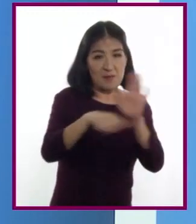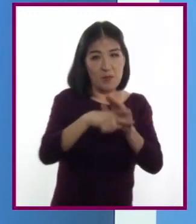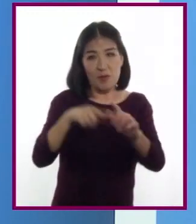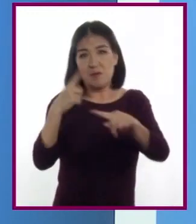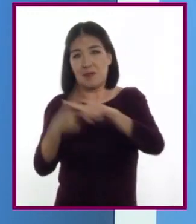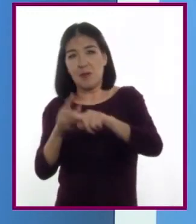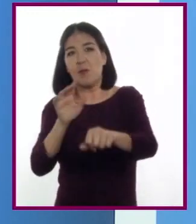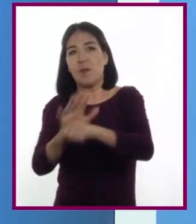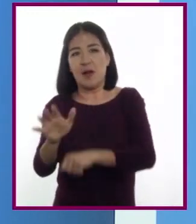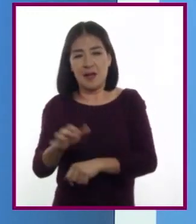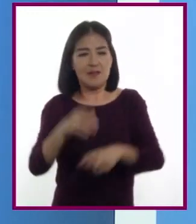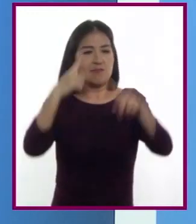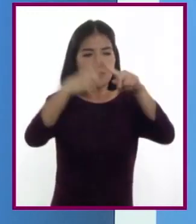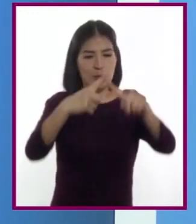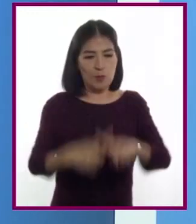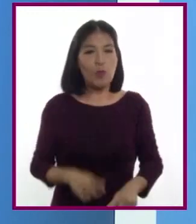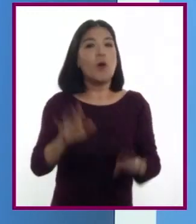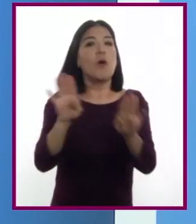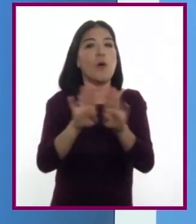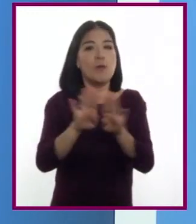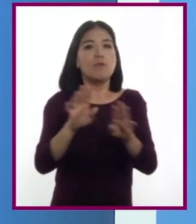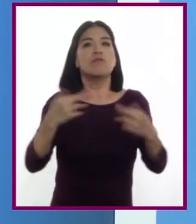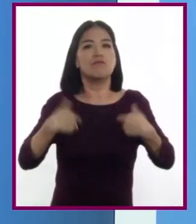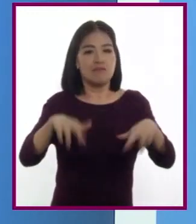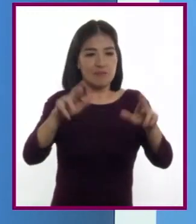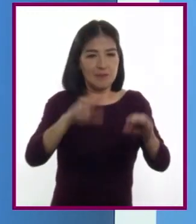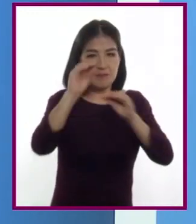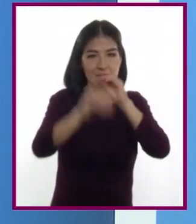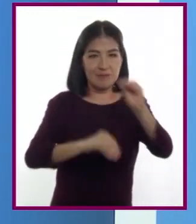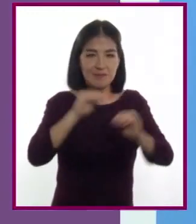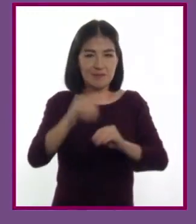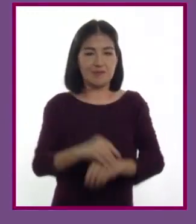¿Qué multiplicación representa estos movimientos?